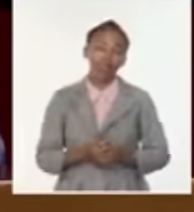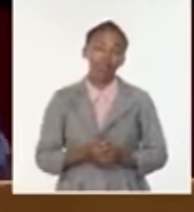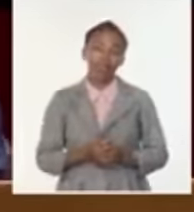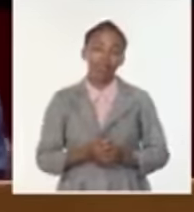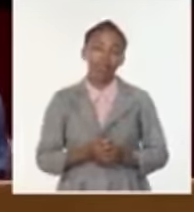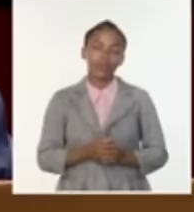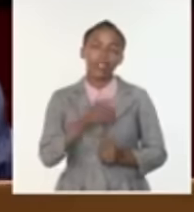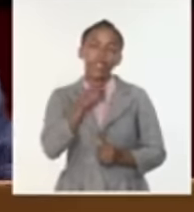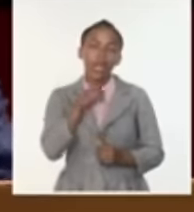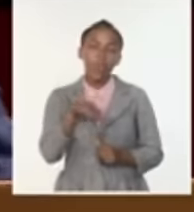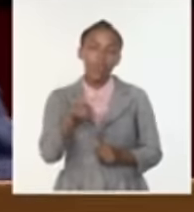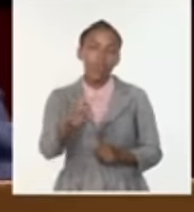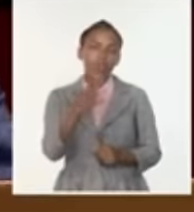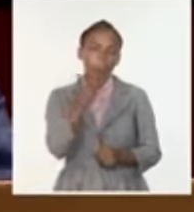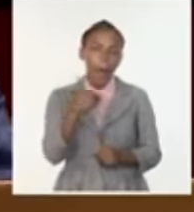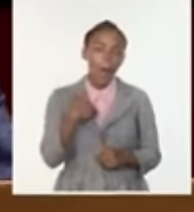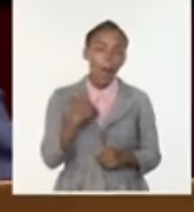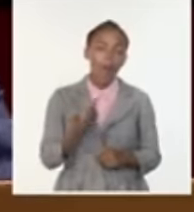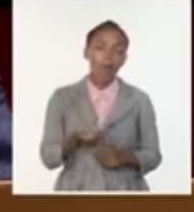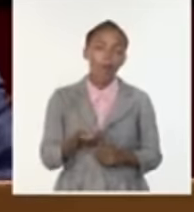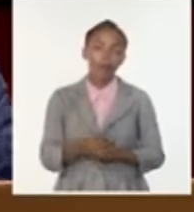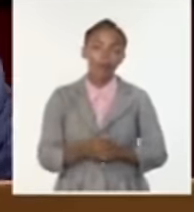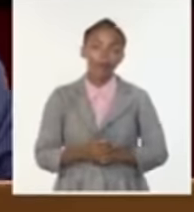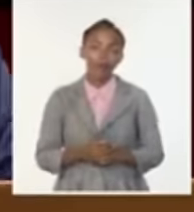origen de esa mercancía.